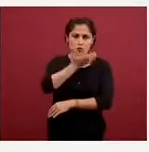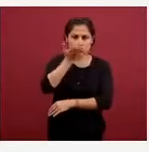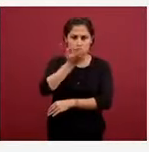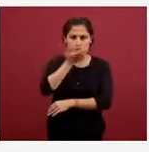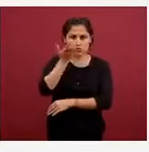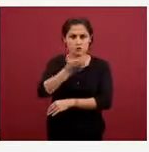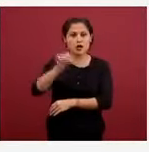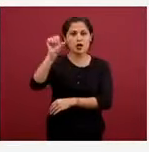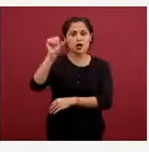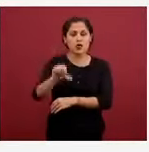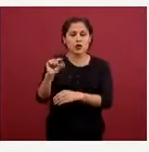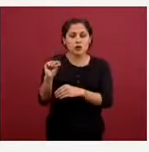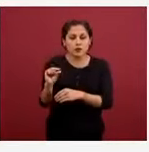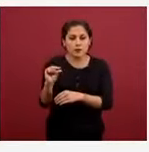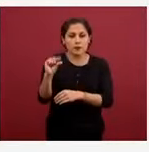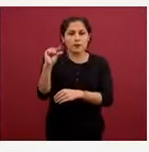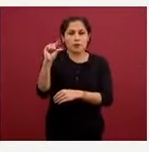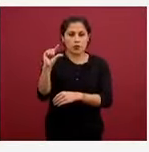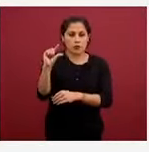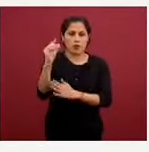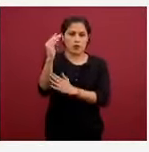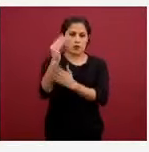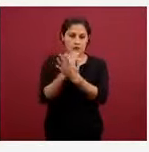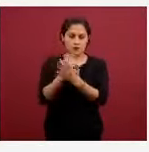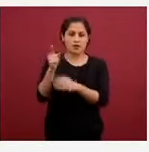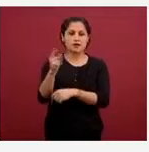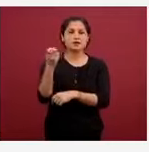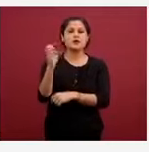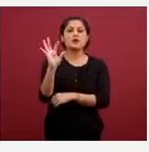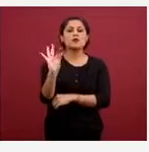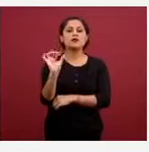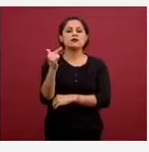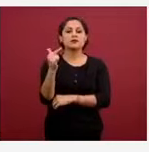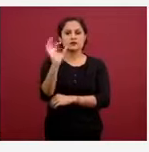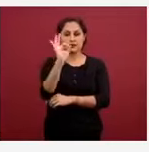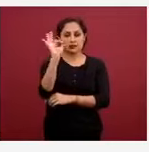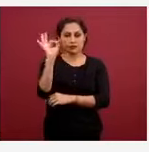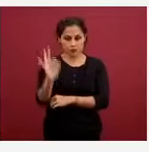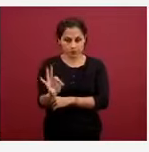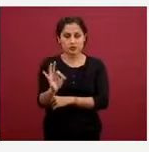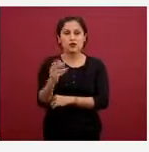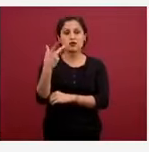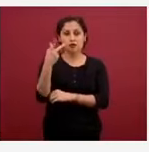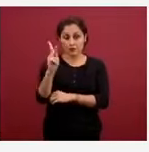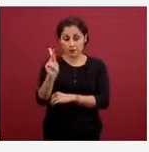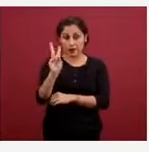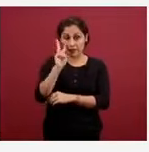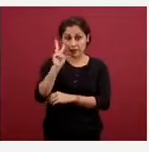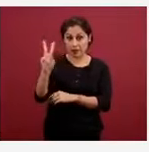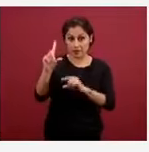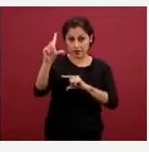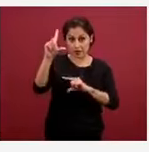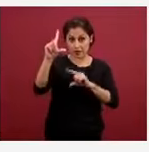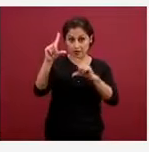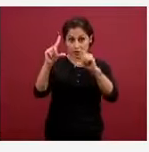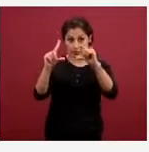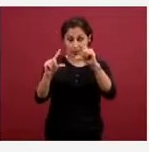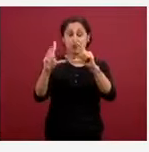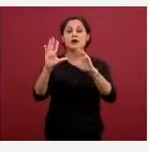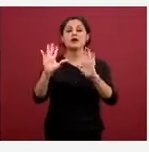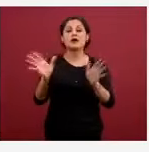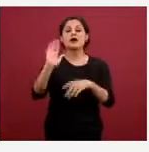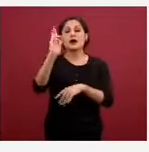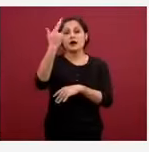un puntito porcentual menos, 47%. Vemos cómo sigue contrayéndose la pandemia, recordando